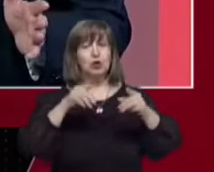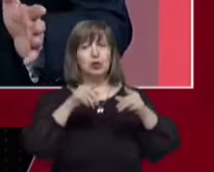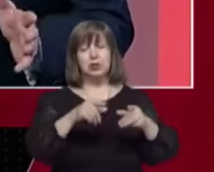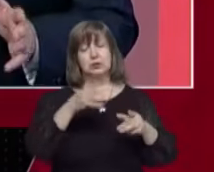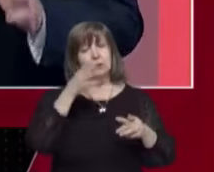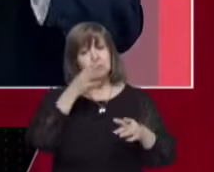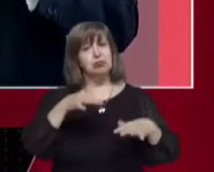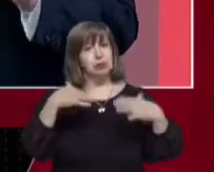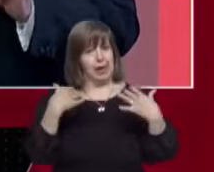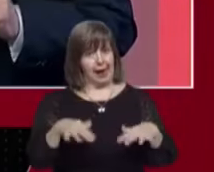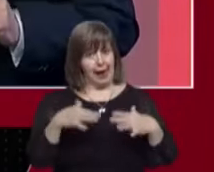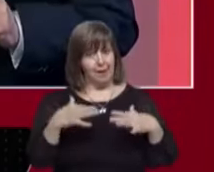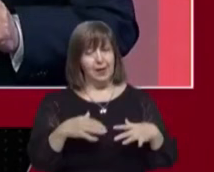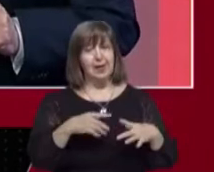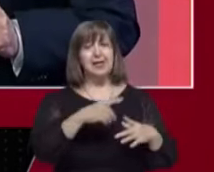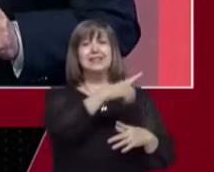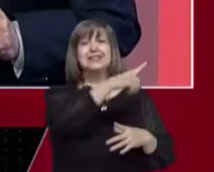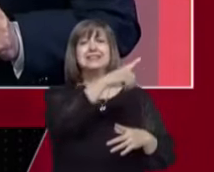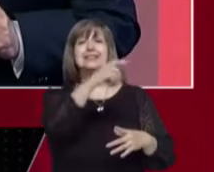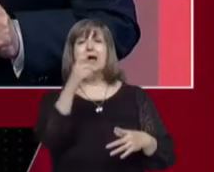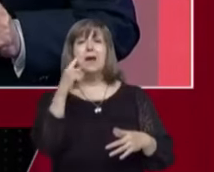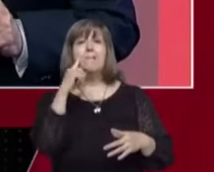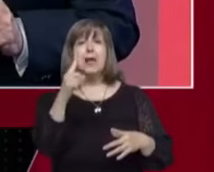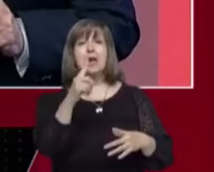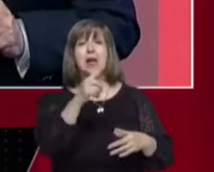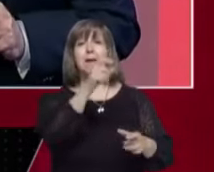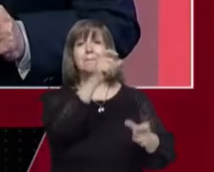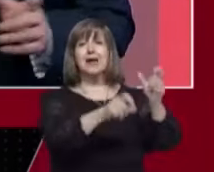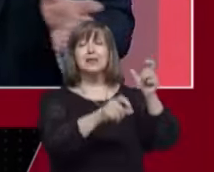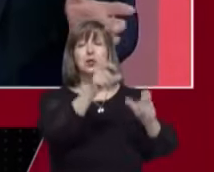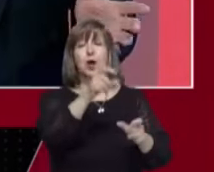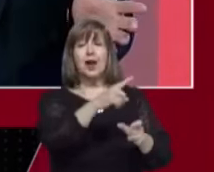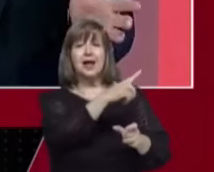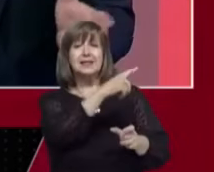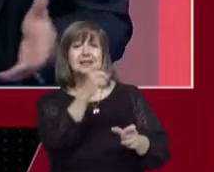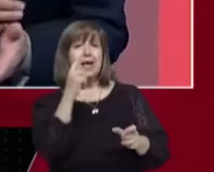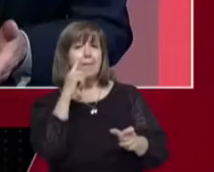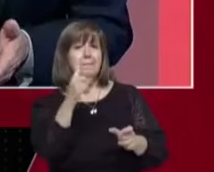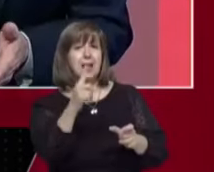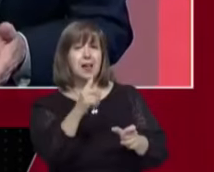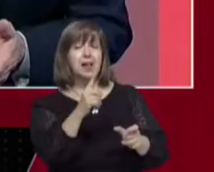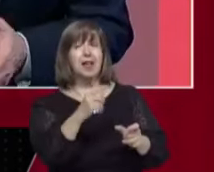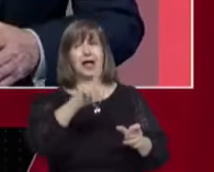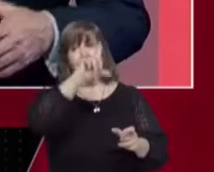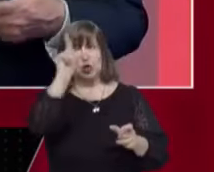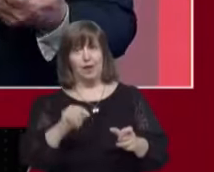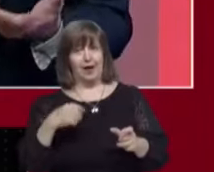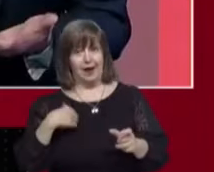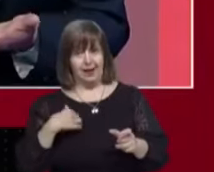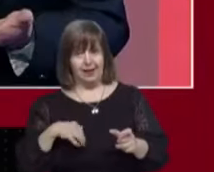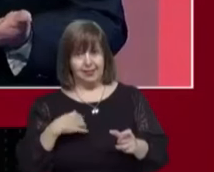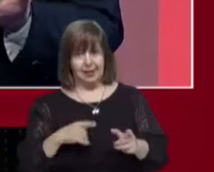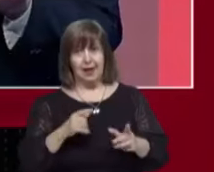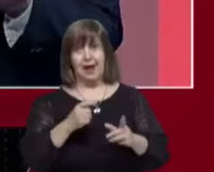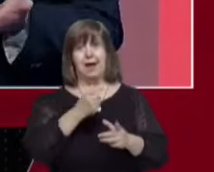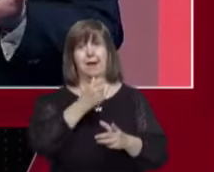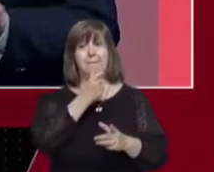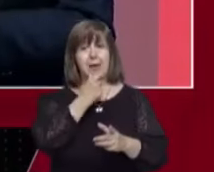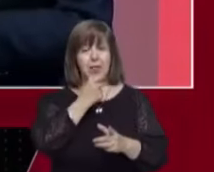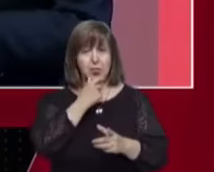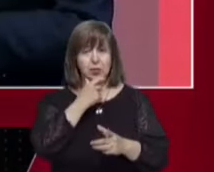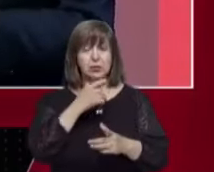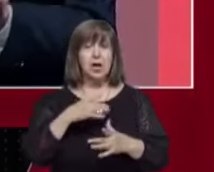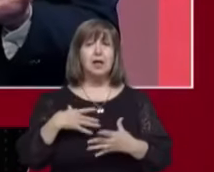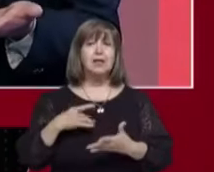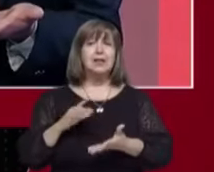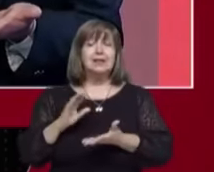calamitoso. 100.000 empleados sacan la cuenta en la Cámara Argentina de la Construcción en todo el país. Mendoza se ha sostenido